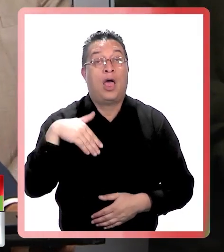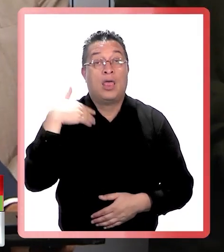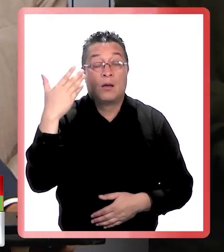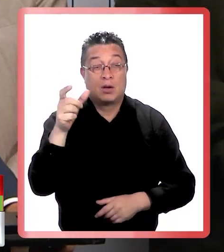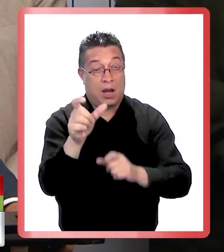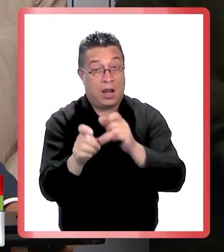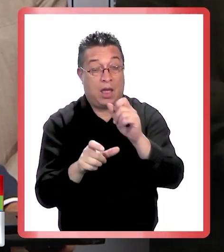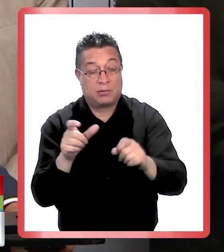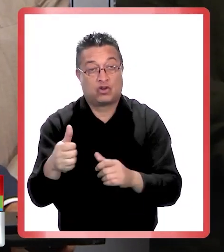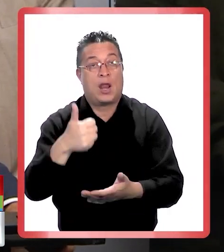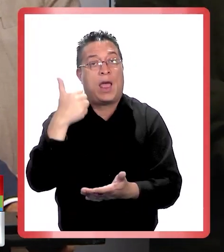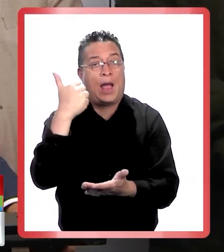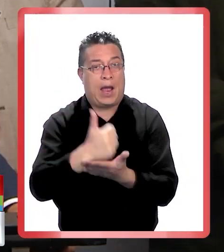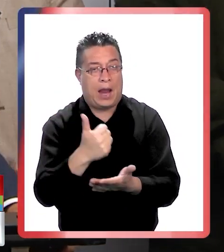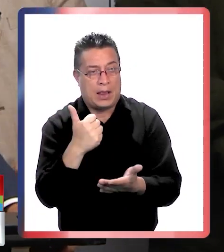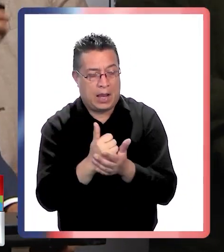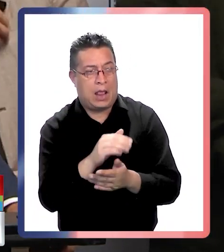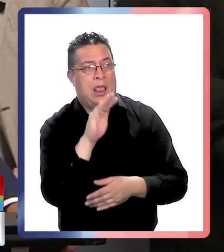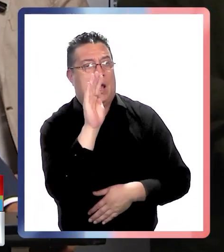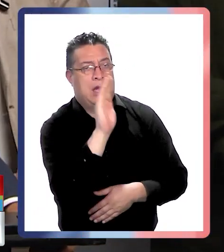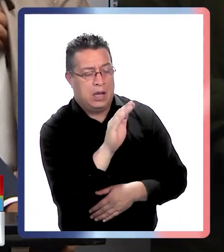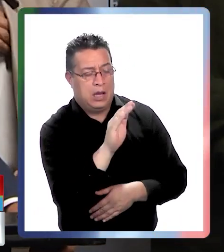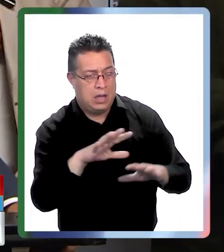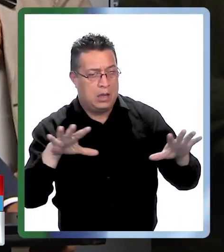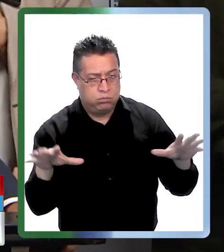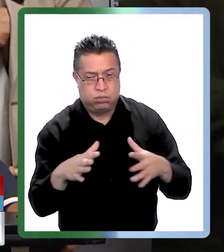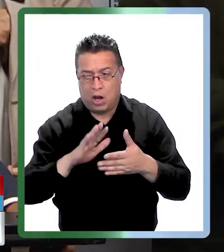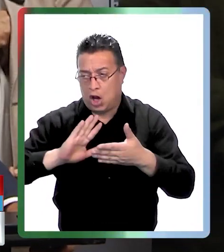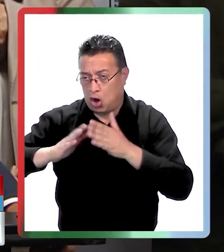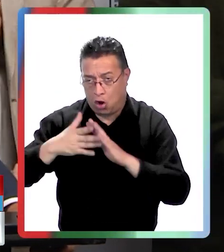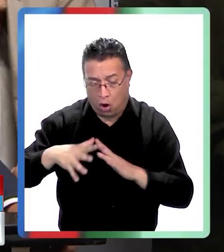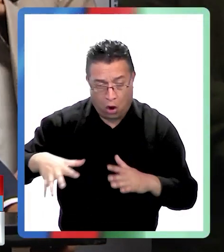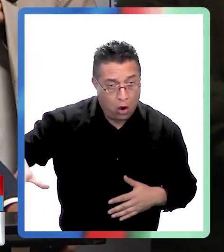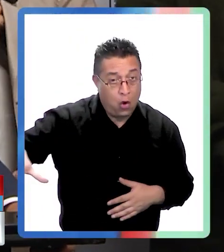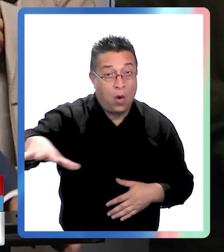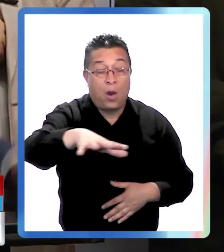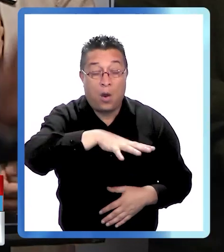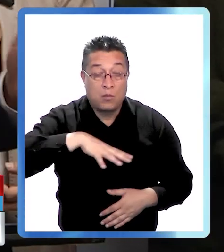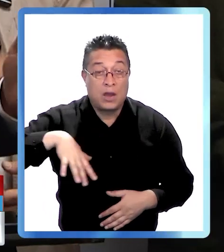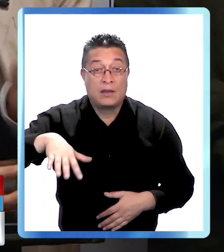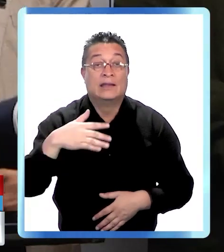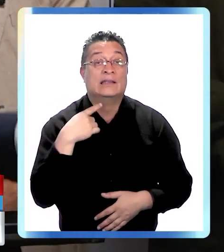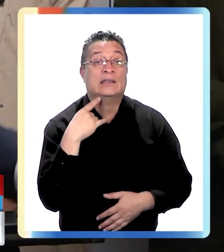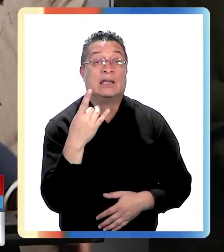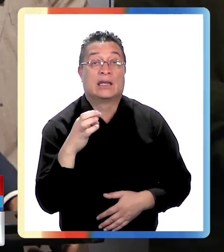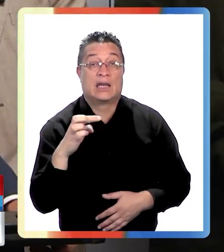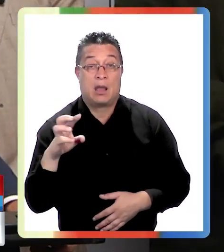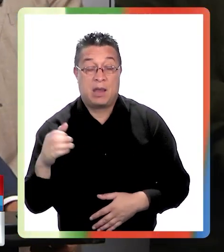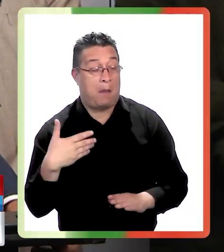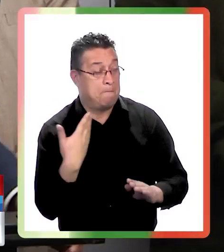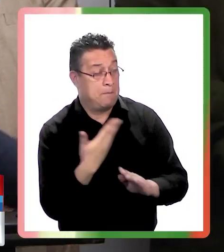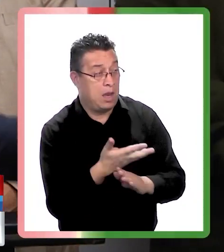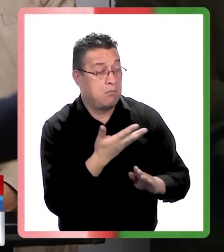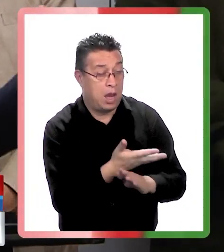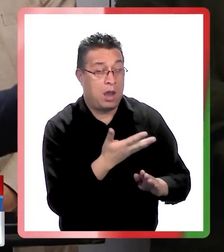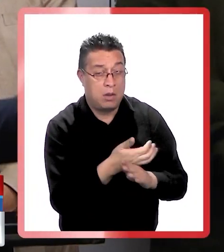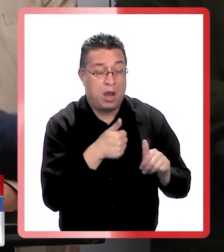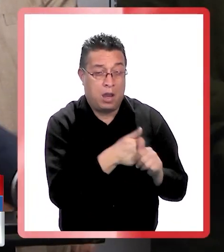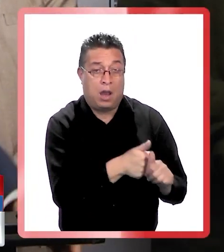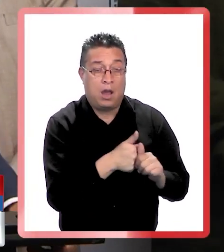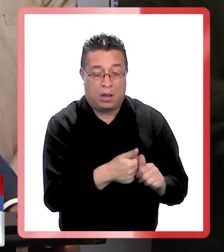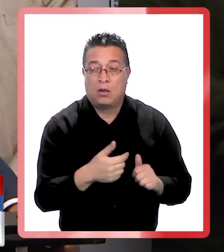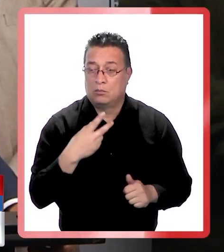la comunidad, que el alcalde Luis Arias y que las comunidades de Quepe lo solicitaron,